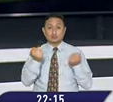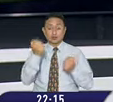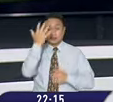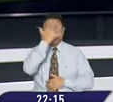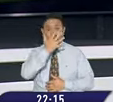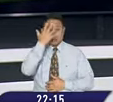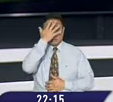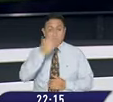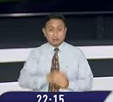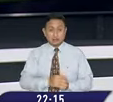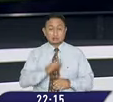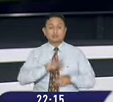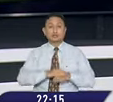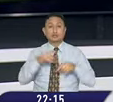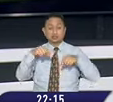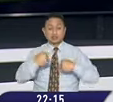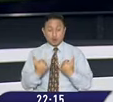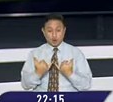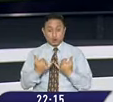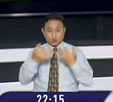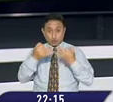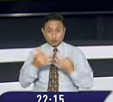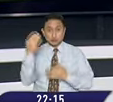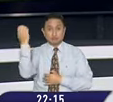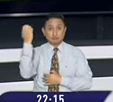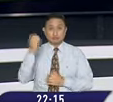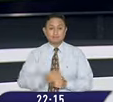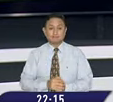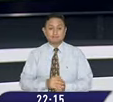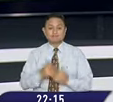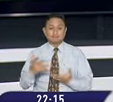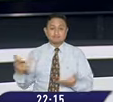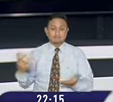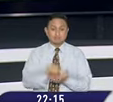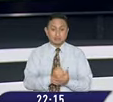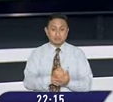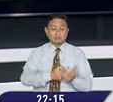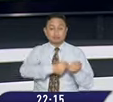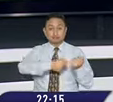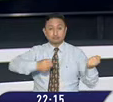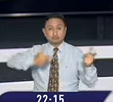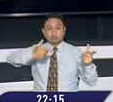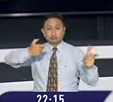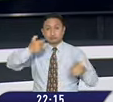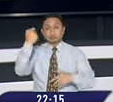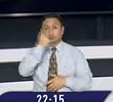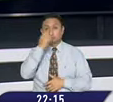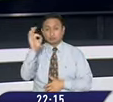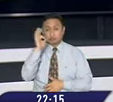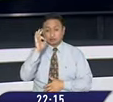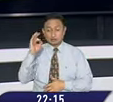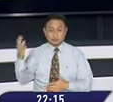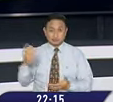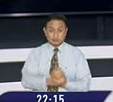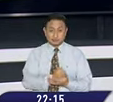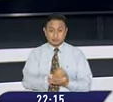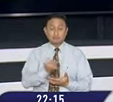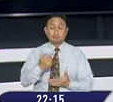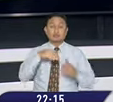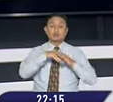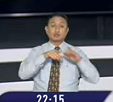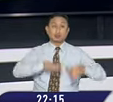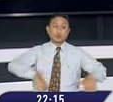Esmeraldas, esto a propósito del estado de excepción. Se incautó armas, municiones y droga. Los uniformados